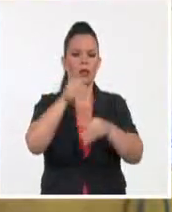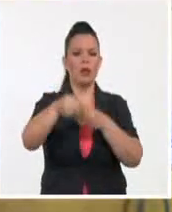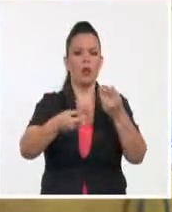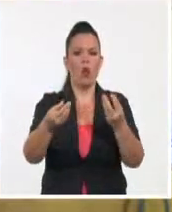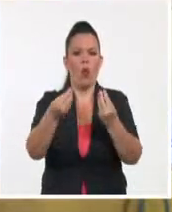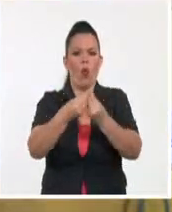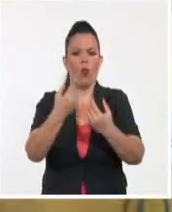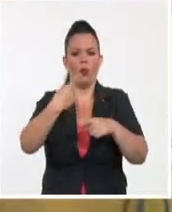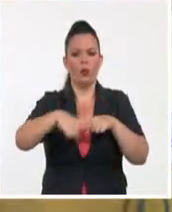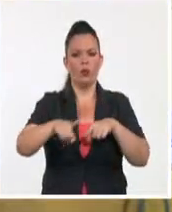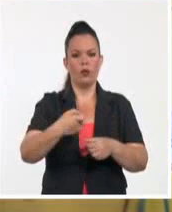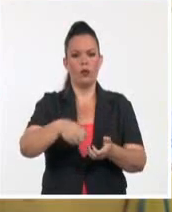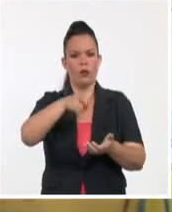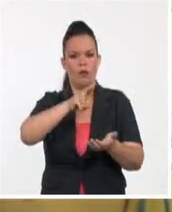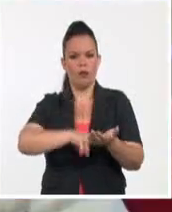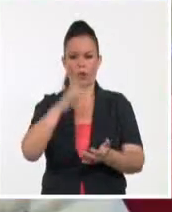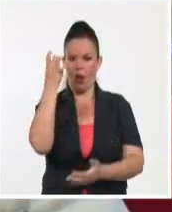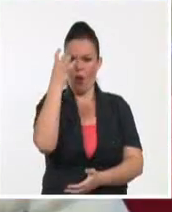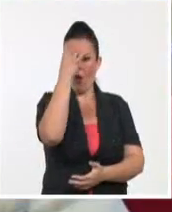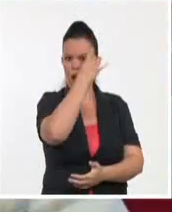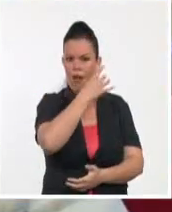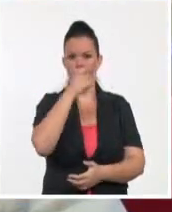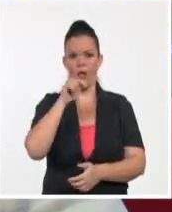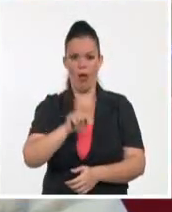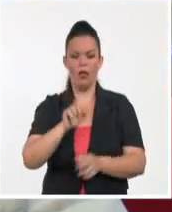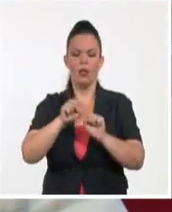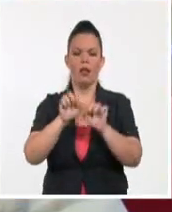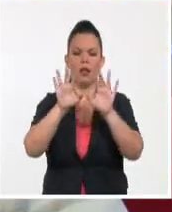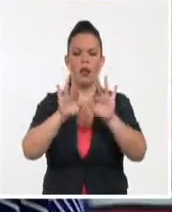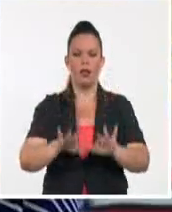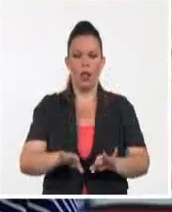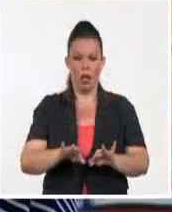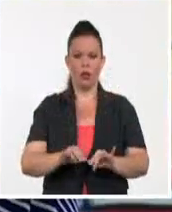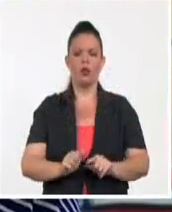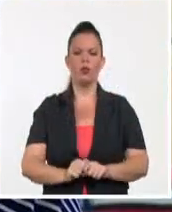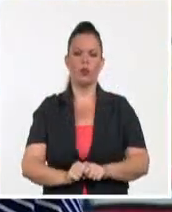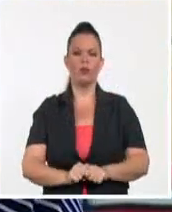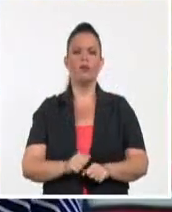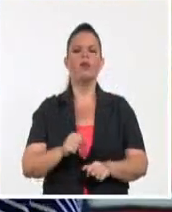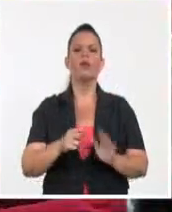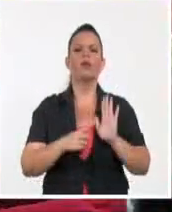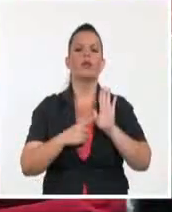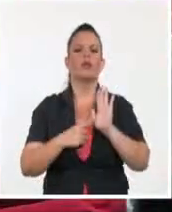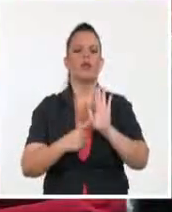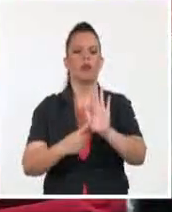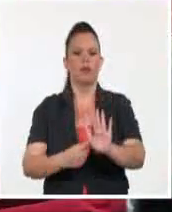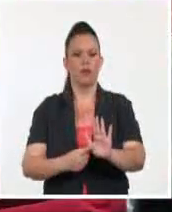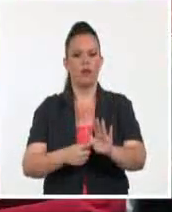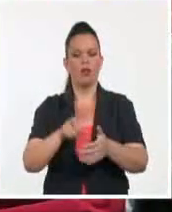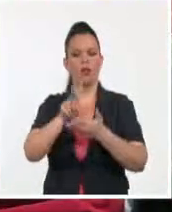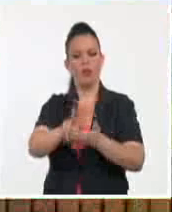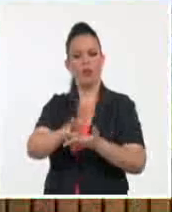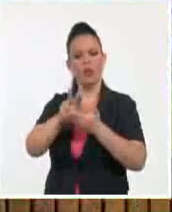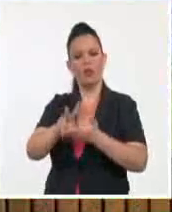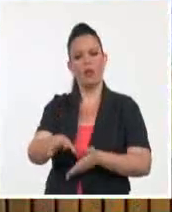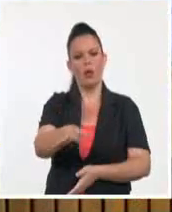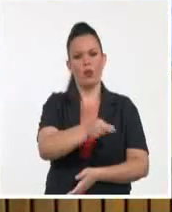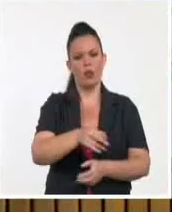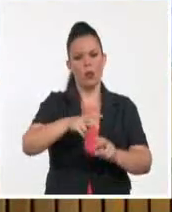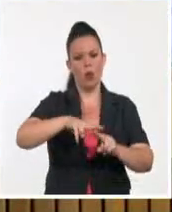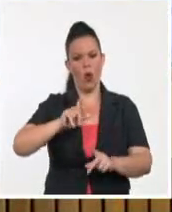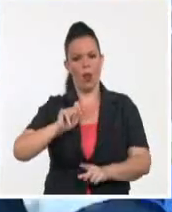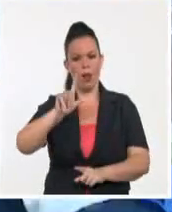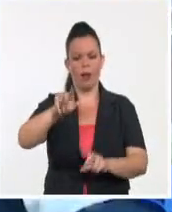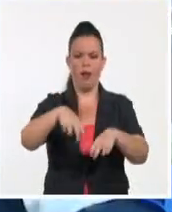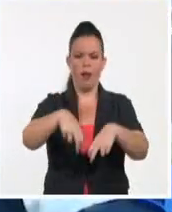Buró Político, Roberto Morales Ojeda, secretario de Organización, presidió la Asamblea de Balance del Partido en el municipio de Holguín. Se